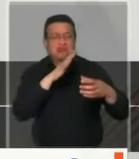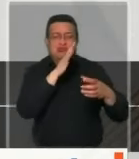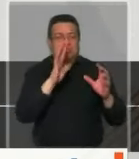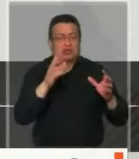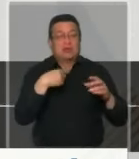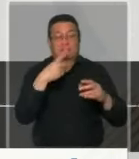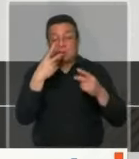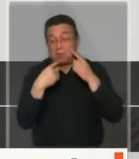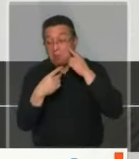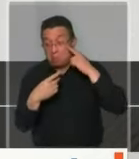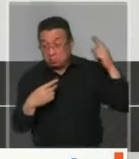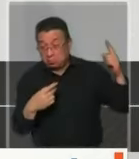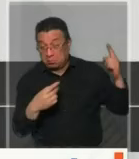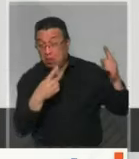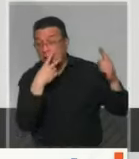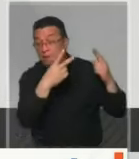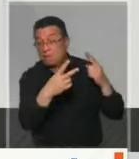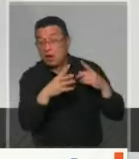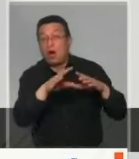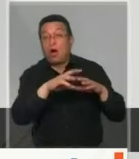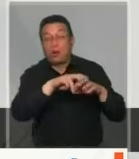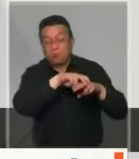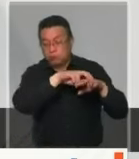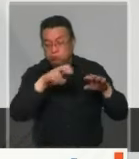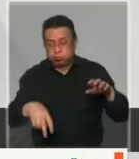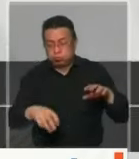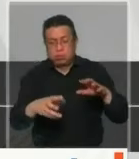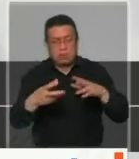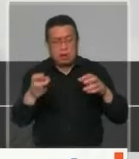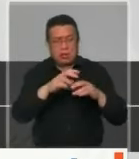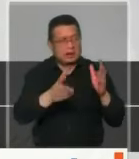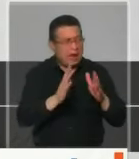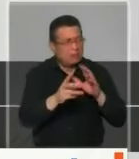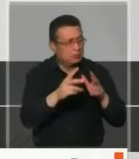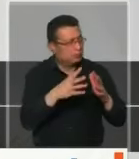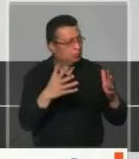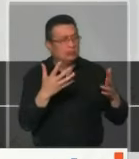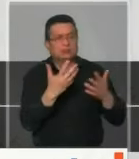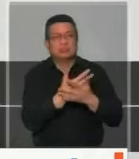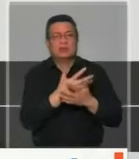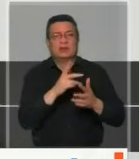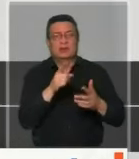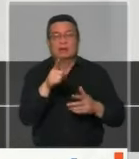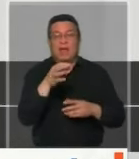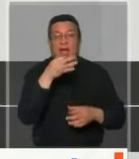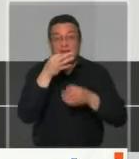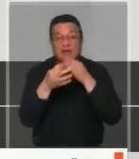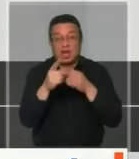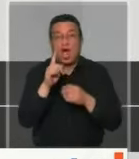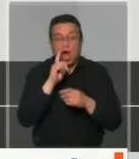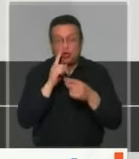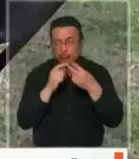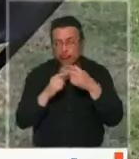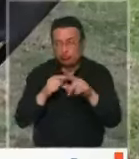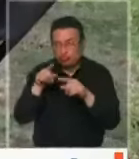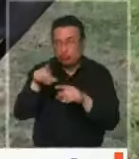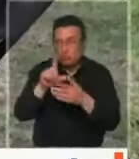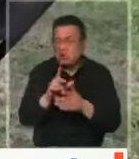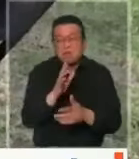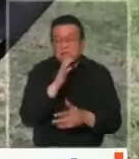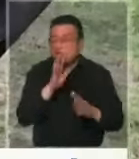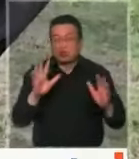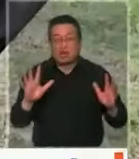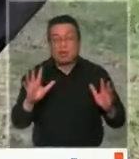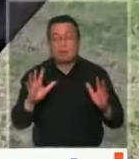que algo bajó como rápido. Ustedes dicen que es alguien de ahí, la verdad que no sé.